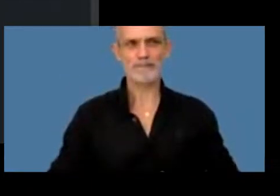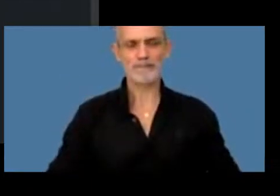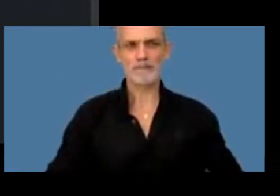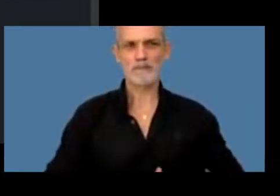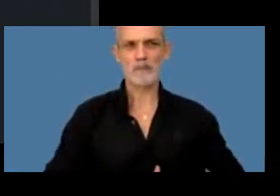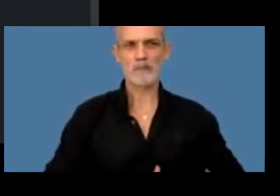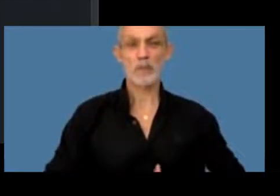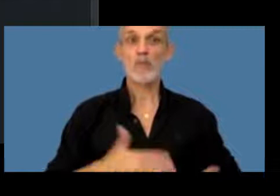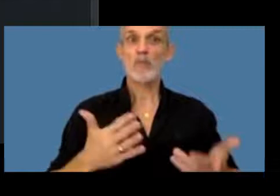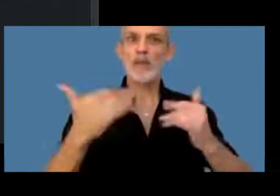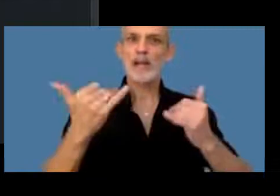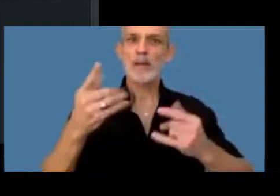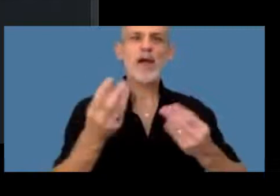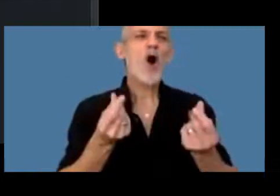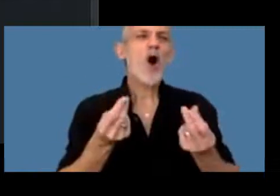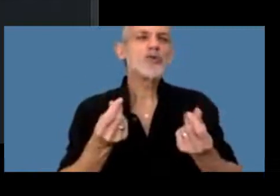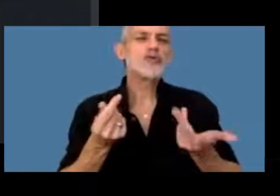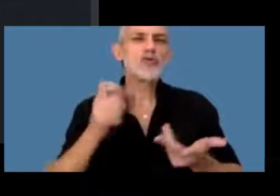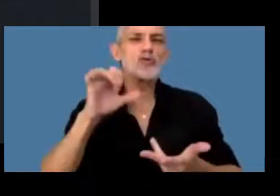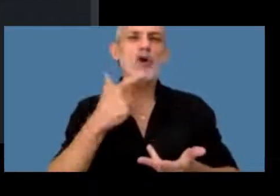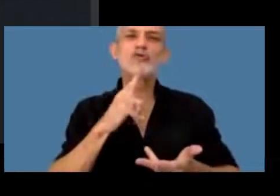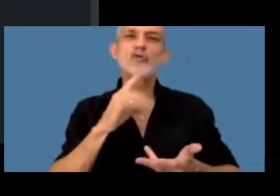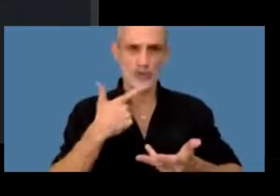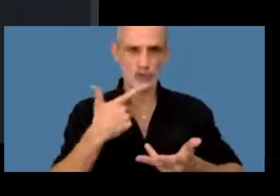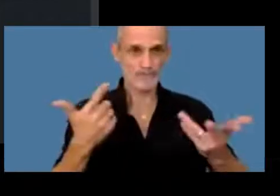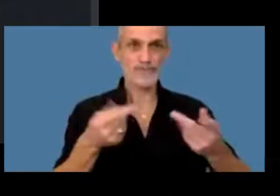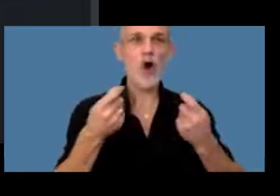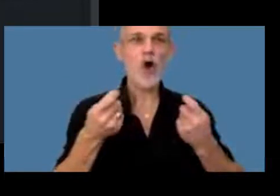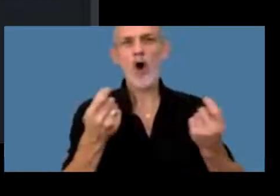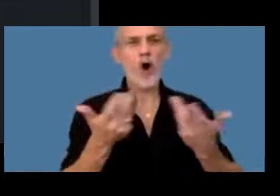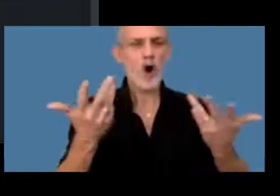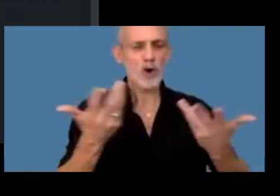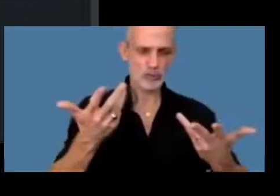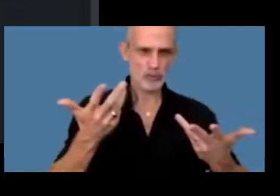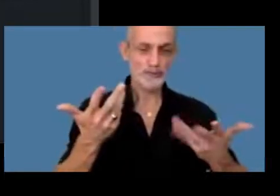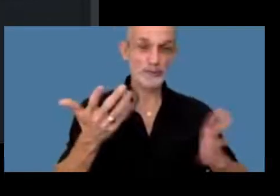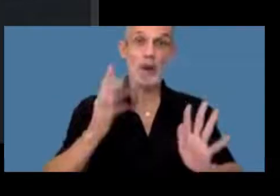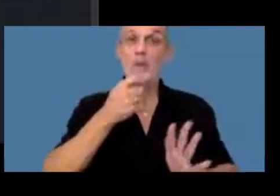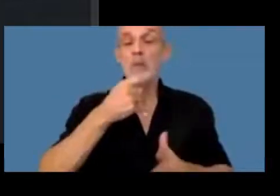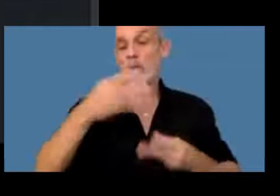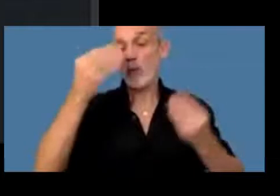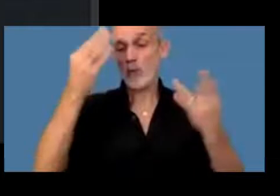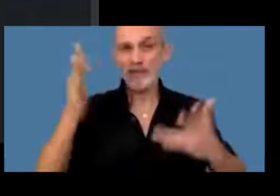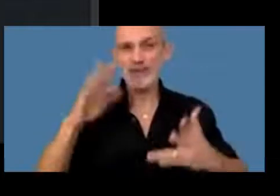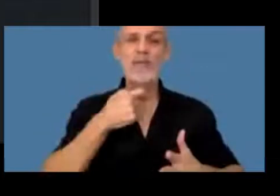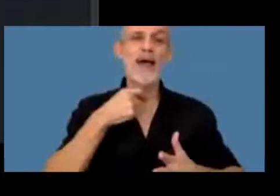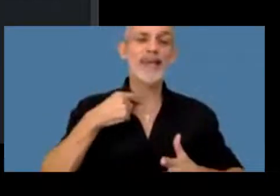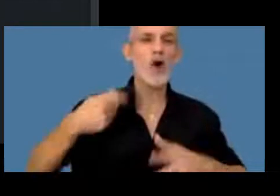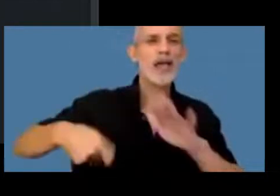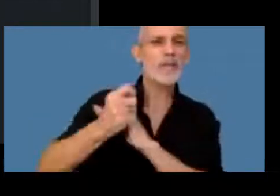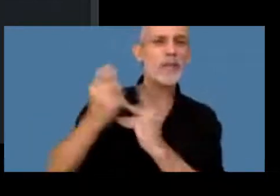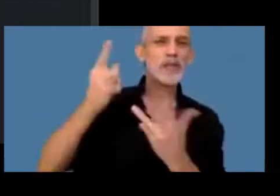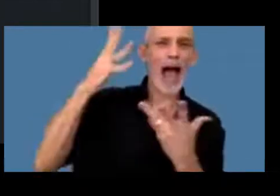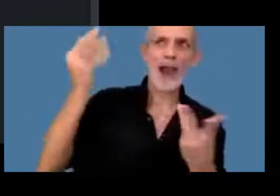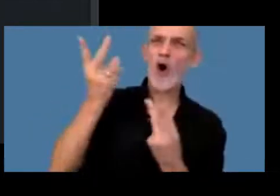Después tenemos los costos. Por ejemplo, muchas veces, cuando uno quiere importar un bien,